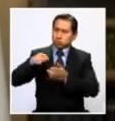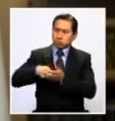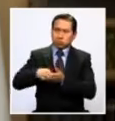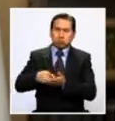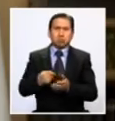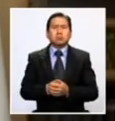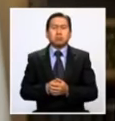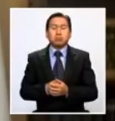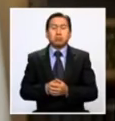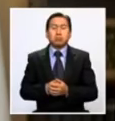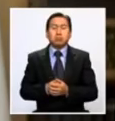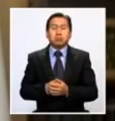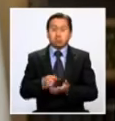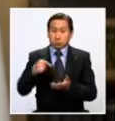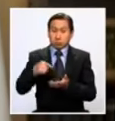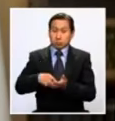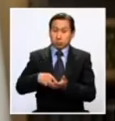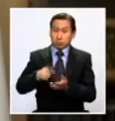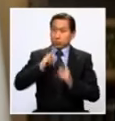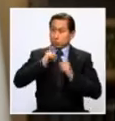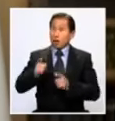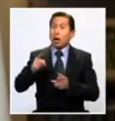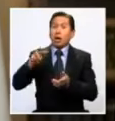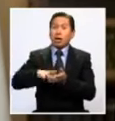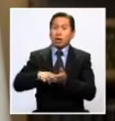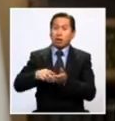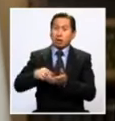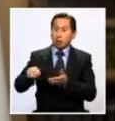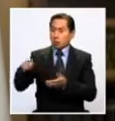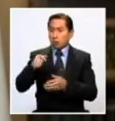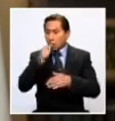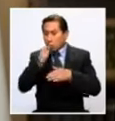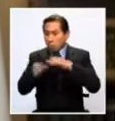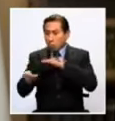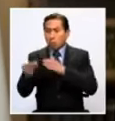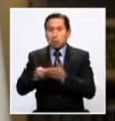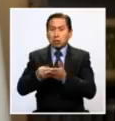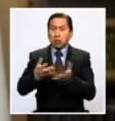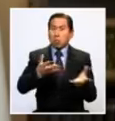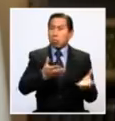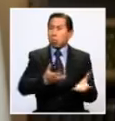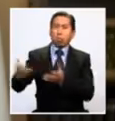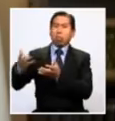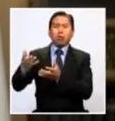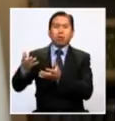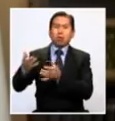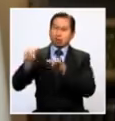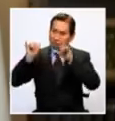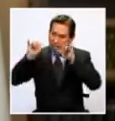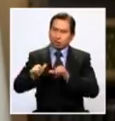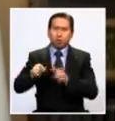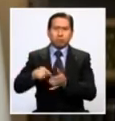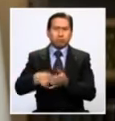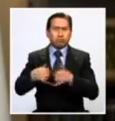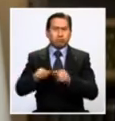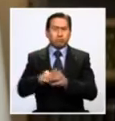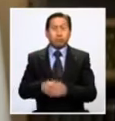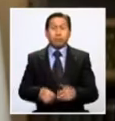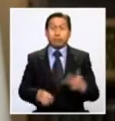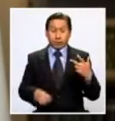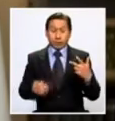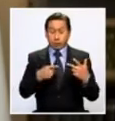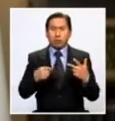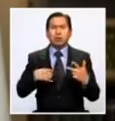respiradores. De este modo, hemos evitado que la corrupción se lleve la plata de todos los bolivianos. Tres,